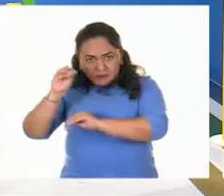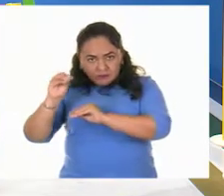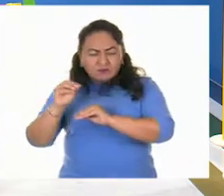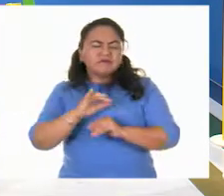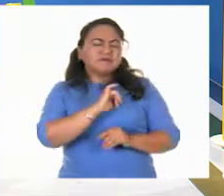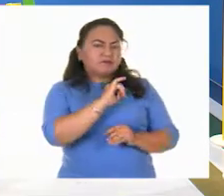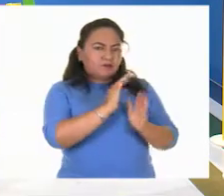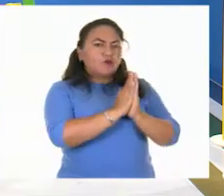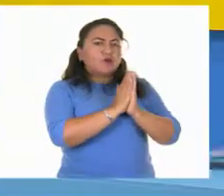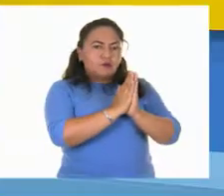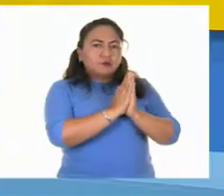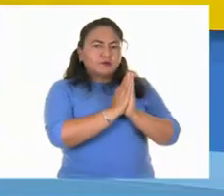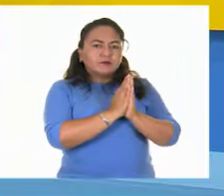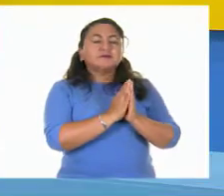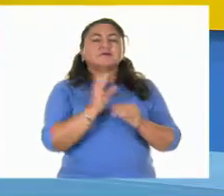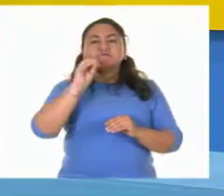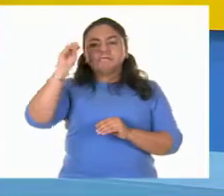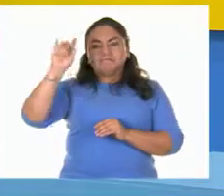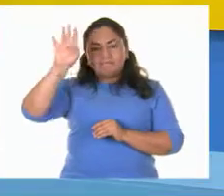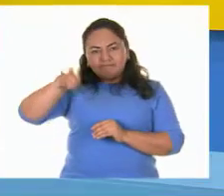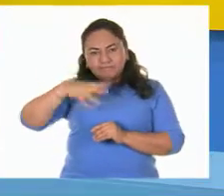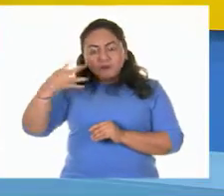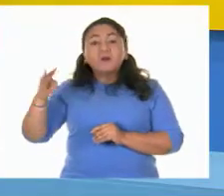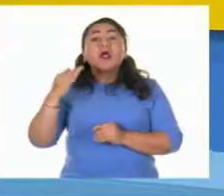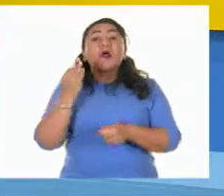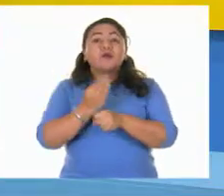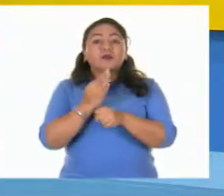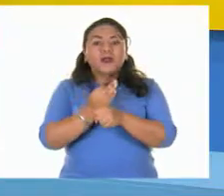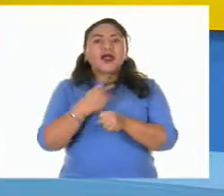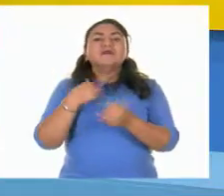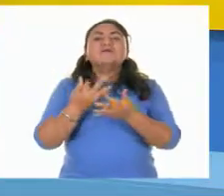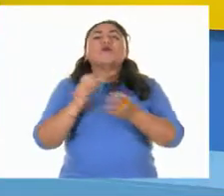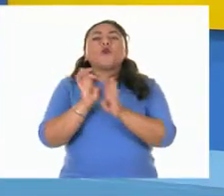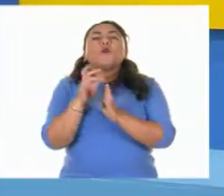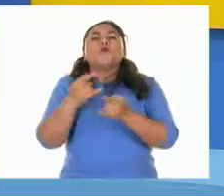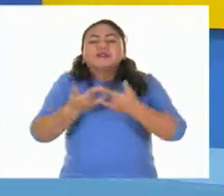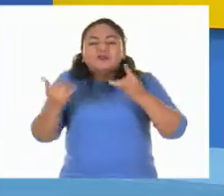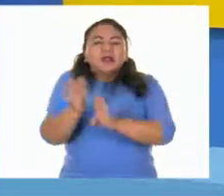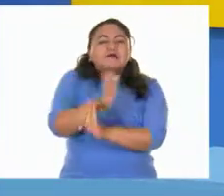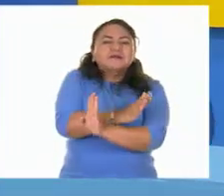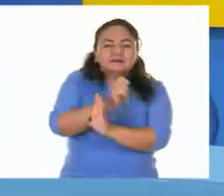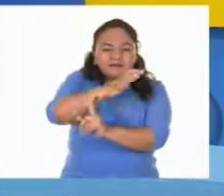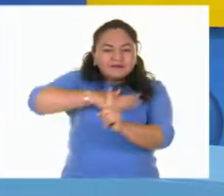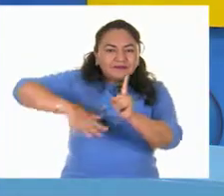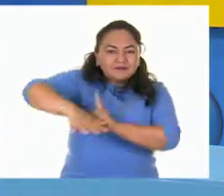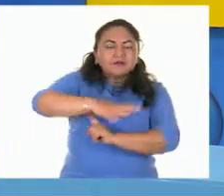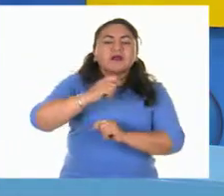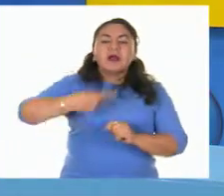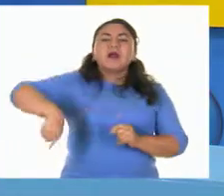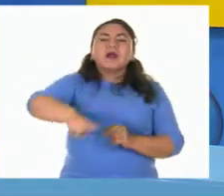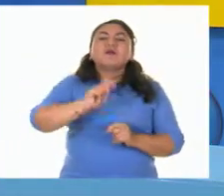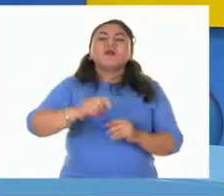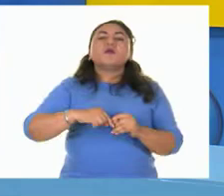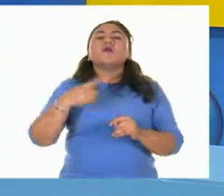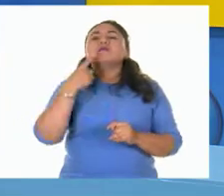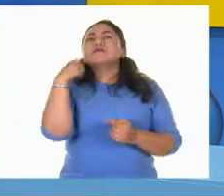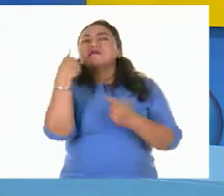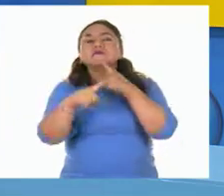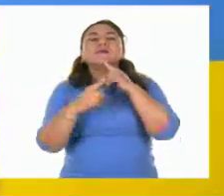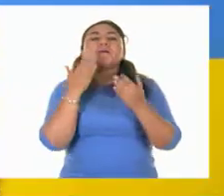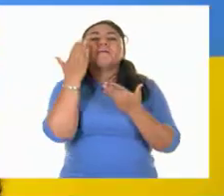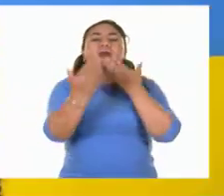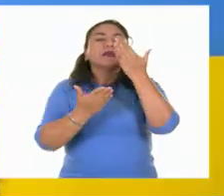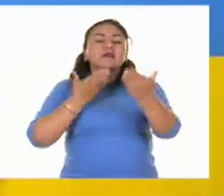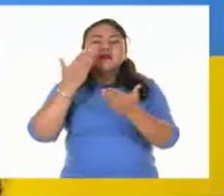claro, Jenny. A manera de resumen, los antecedentes que vamos a poner en nuestro cuadro son las demandas sociales de la Revolución Mexicana,